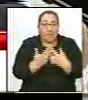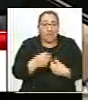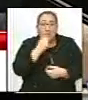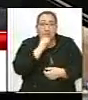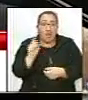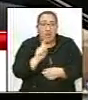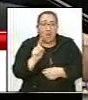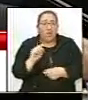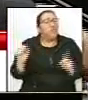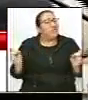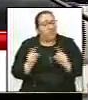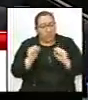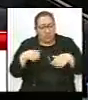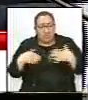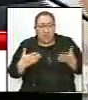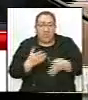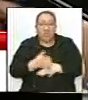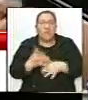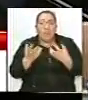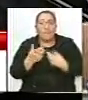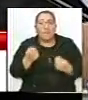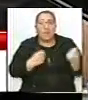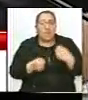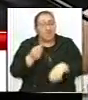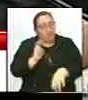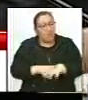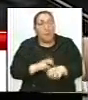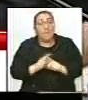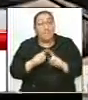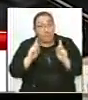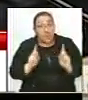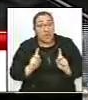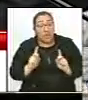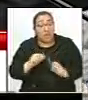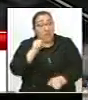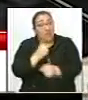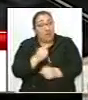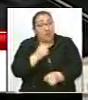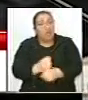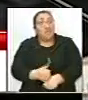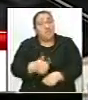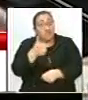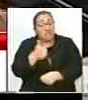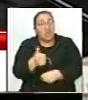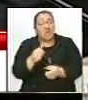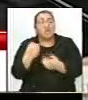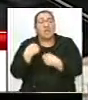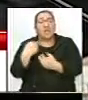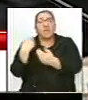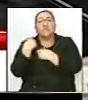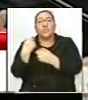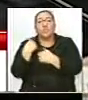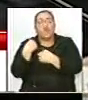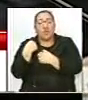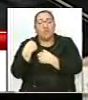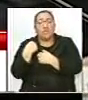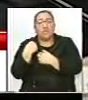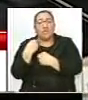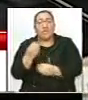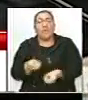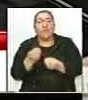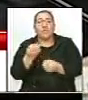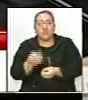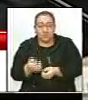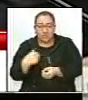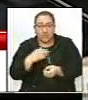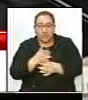No, pueden entrar los sectores privados, que haya minería, lo que sea, pero de una minería, como tanto que se habla, responsable, que sea responsable, porque realmente